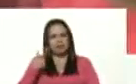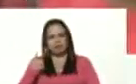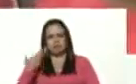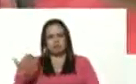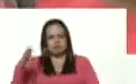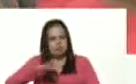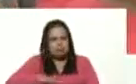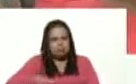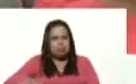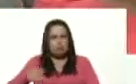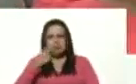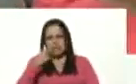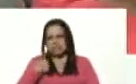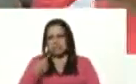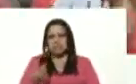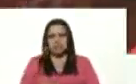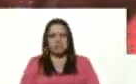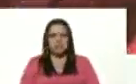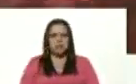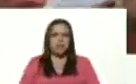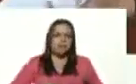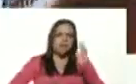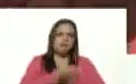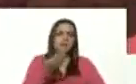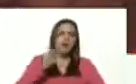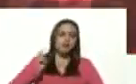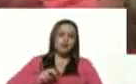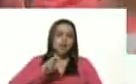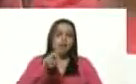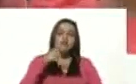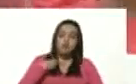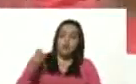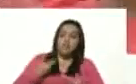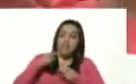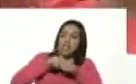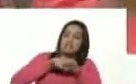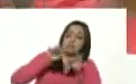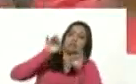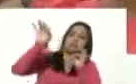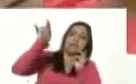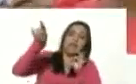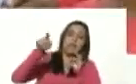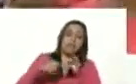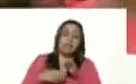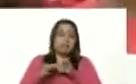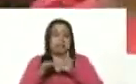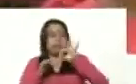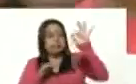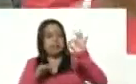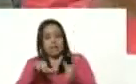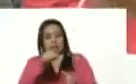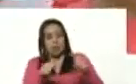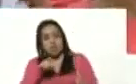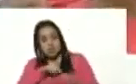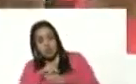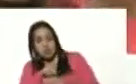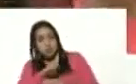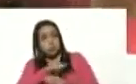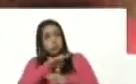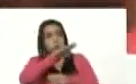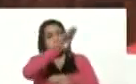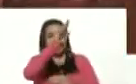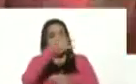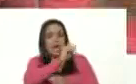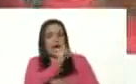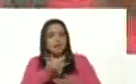decían, bueno, vamos a subir, tú vives allá en el cerro, y el cerro para acá, y los dices que iban para el cerro, y uno era